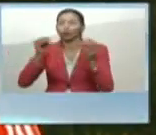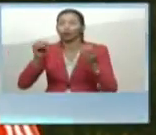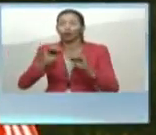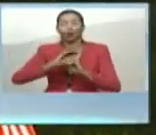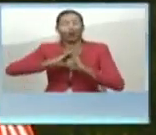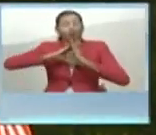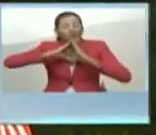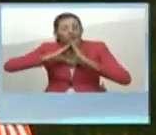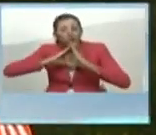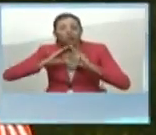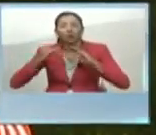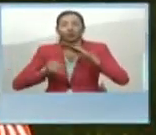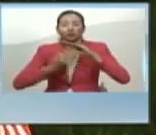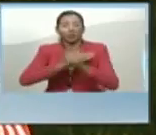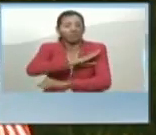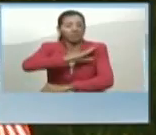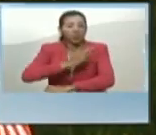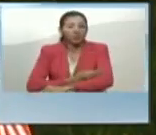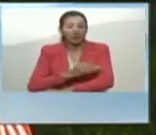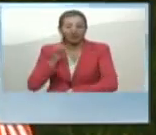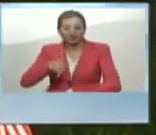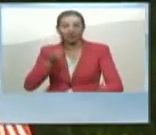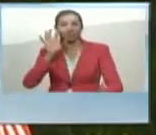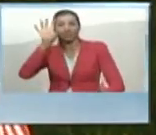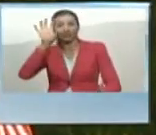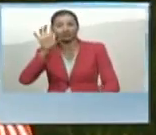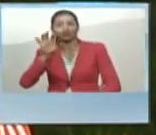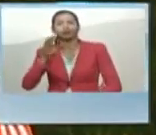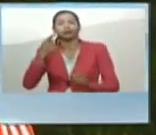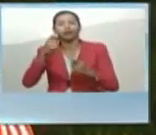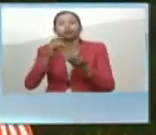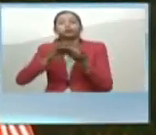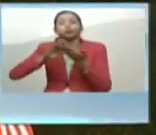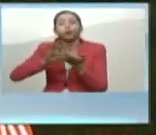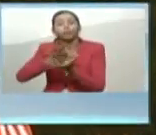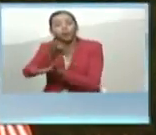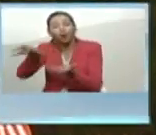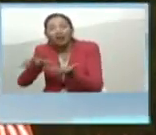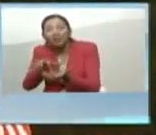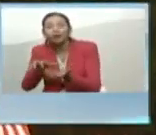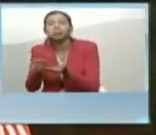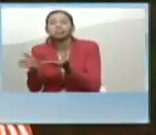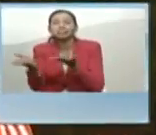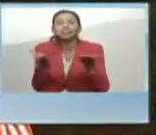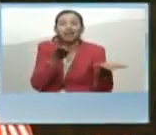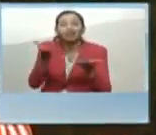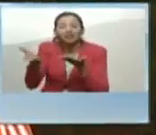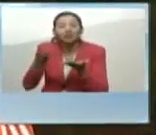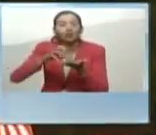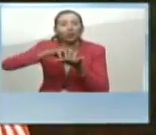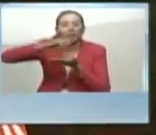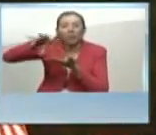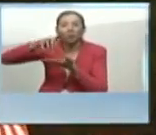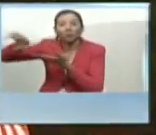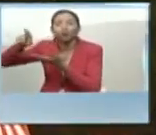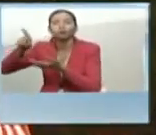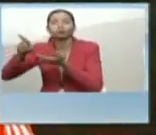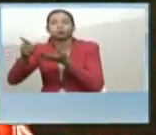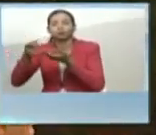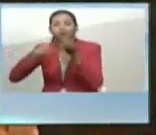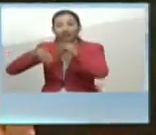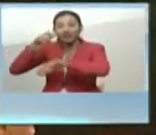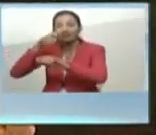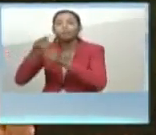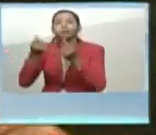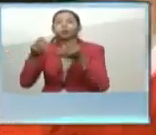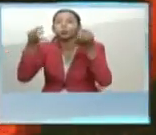de la República y de la Nación para resolver el problema de la distribución, la comercialización, el abastecimiento y los precios seguros